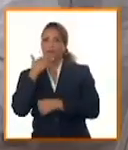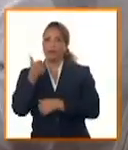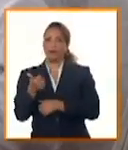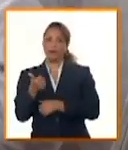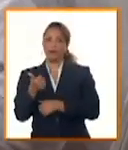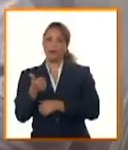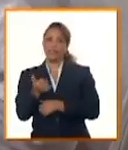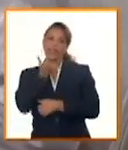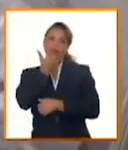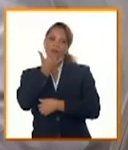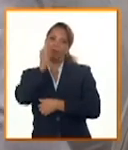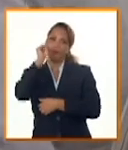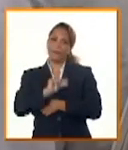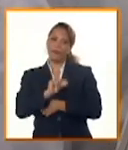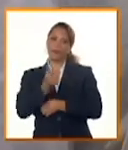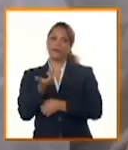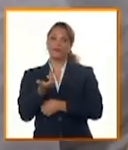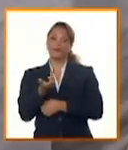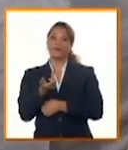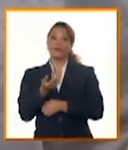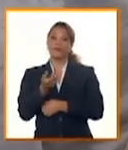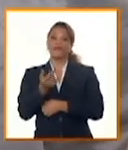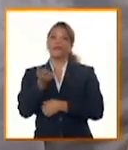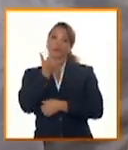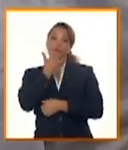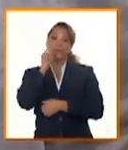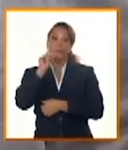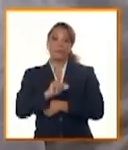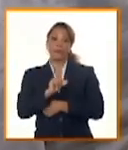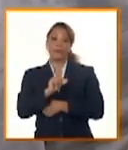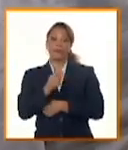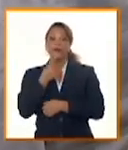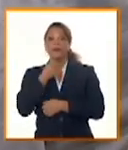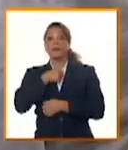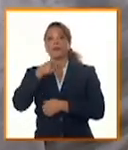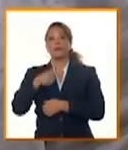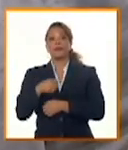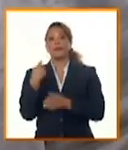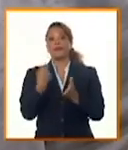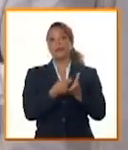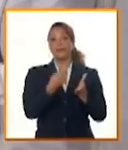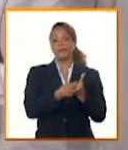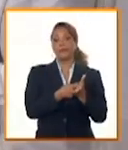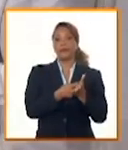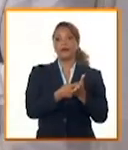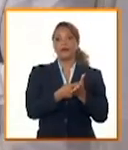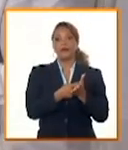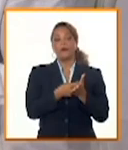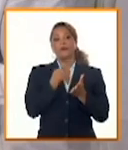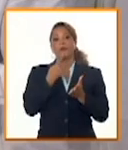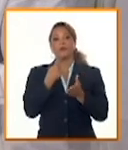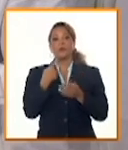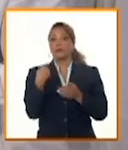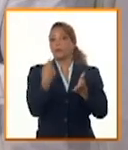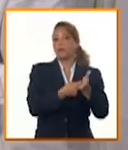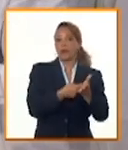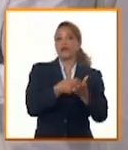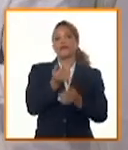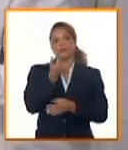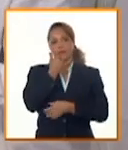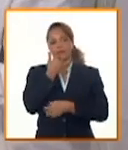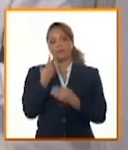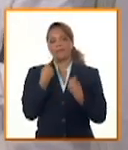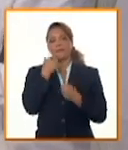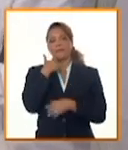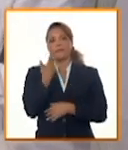menos la acción del hombre hay menos errores en en toda la el ejercicio de los cobros y pagos pero también